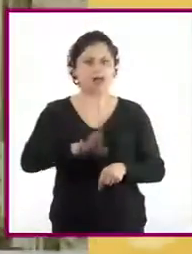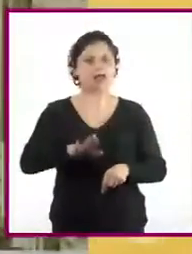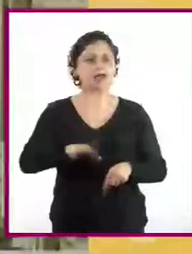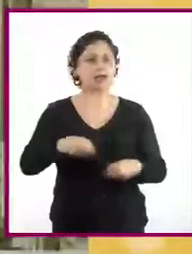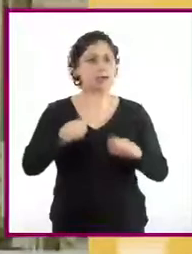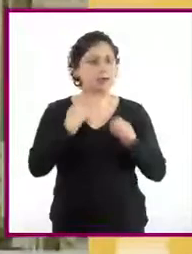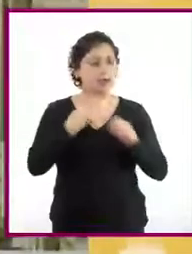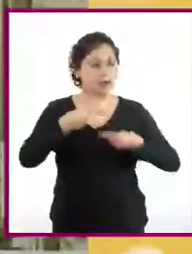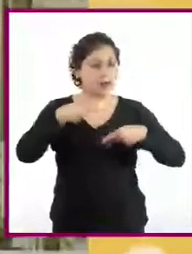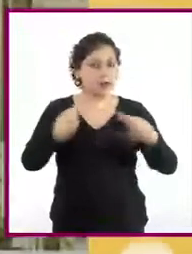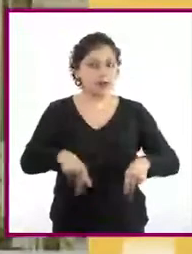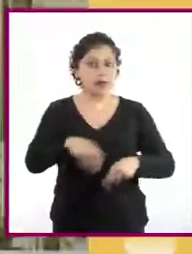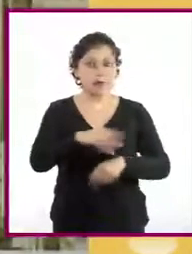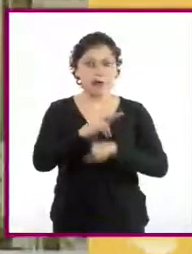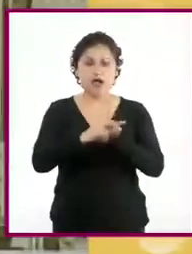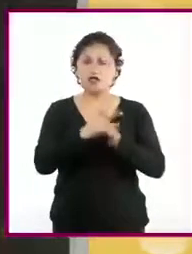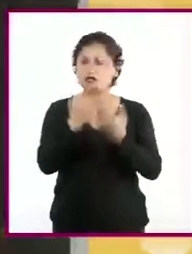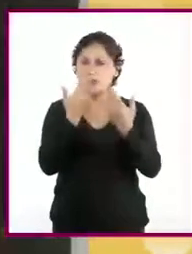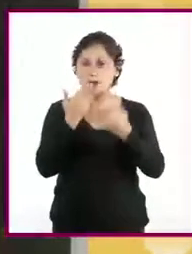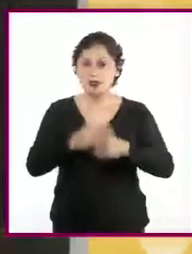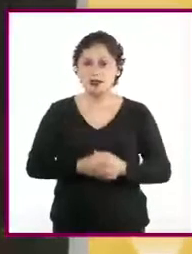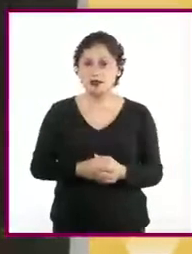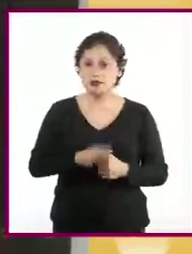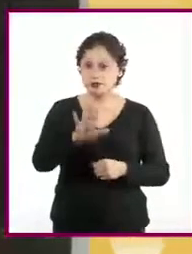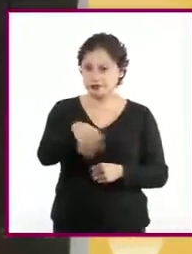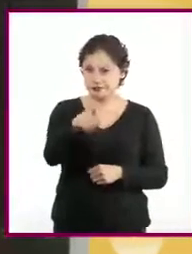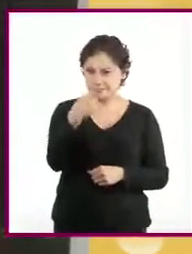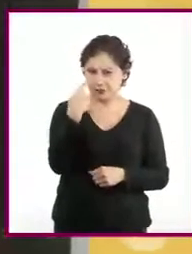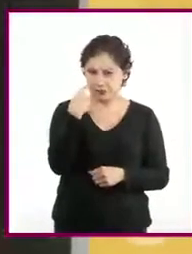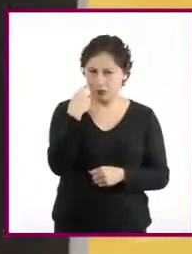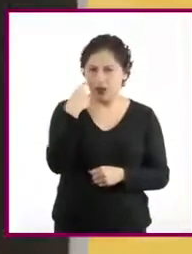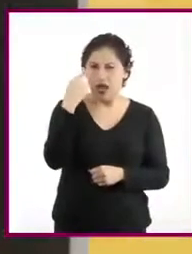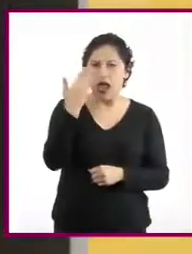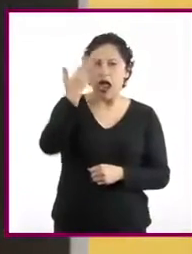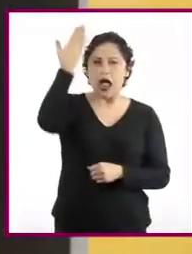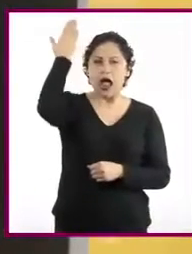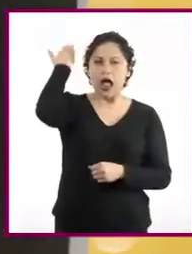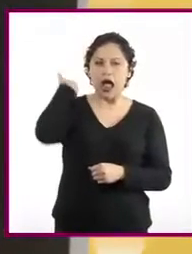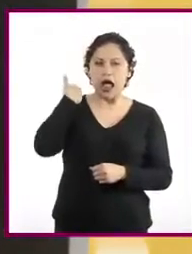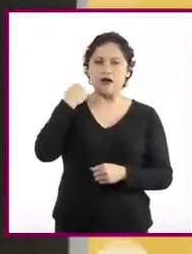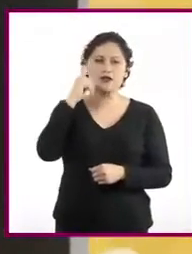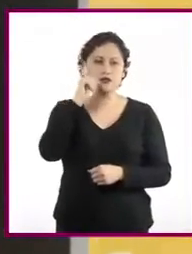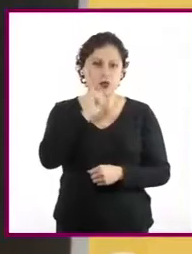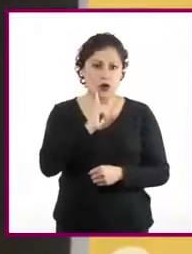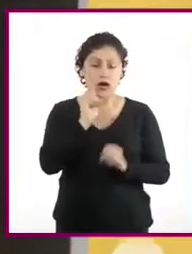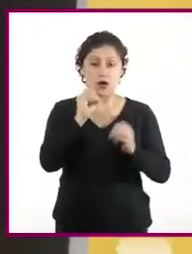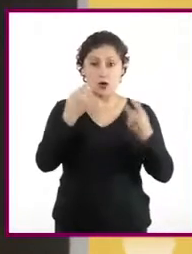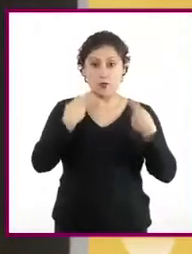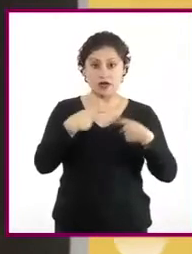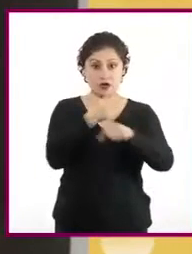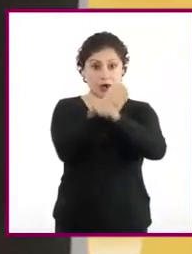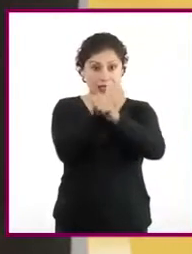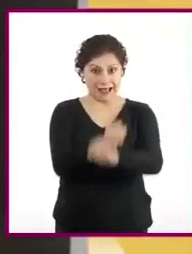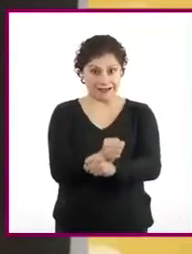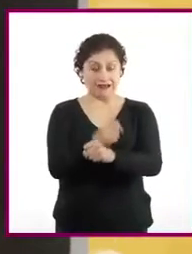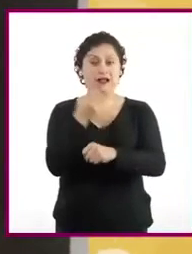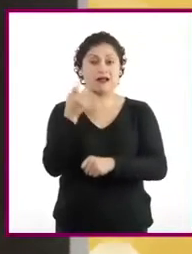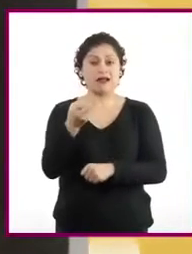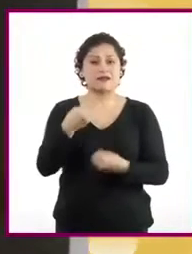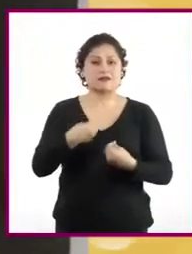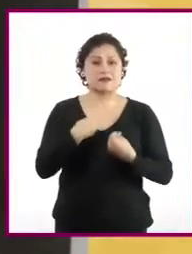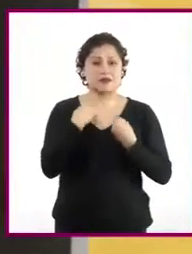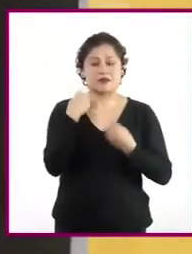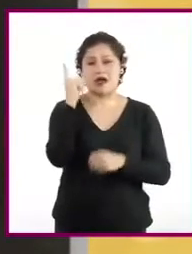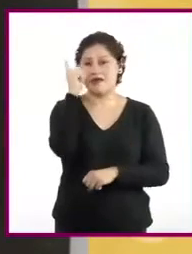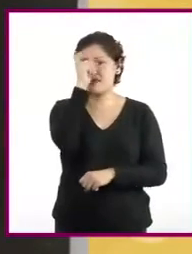Así que imagínate qué difícil era para una mujer o para un esclavo vivir en esta época. Piensa sobre todo